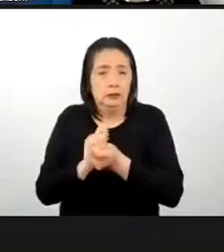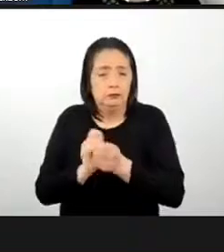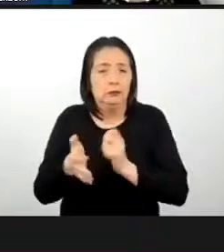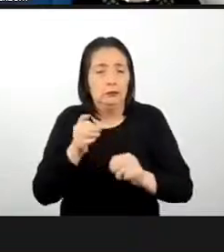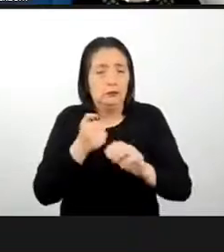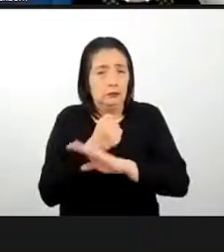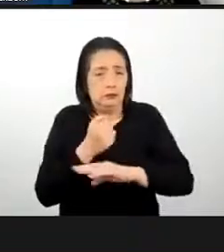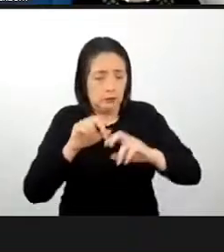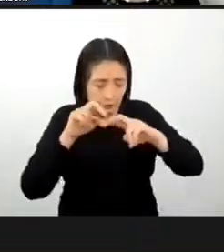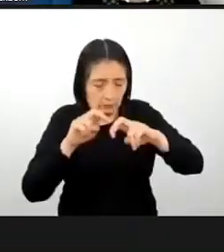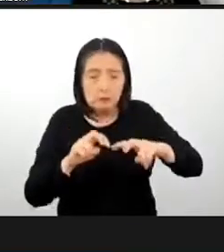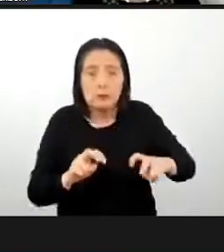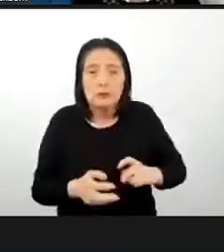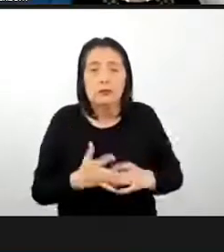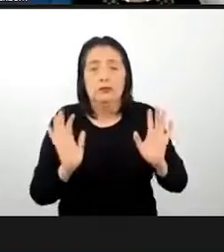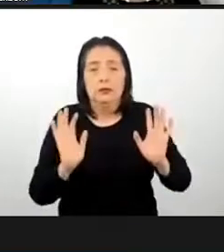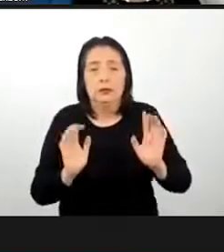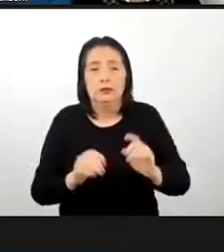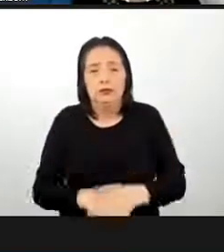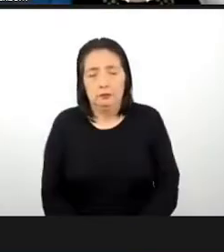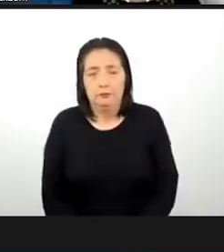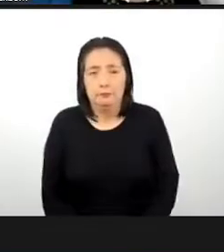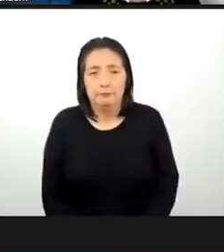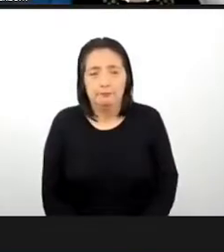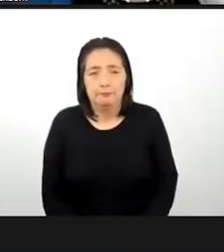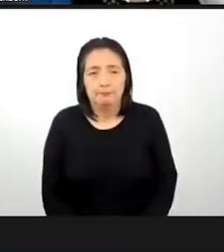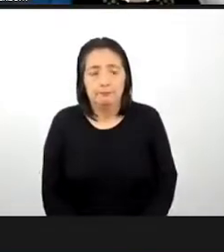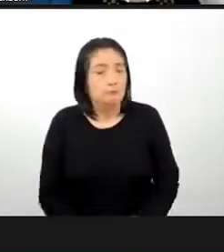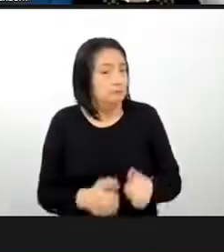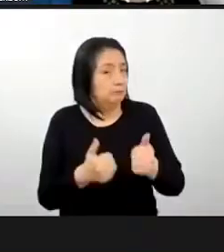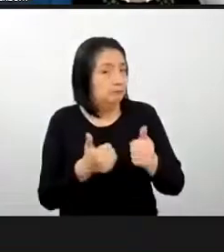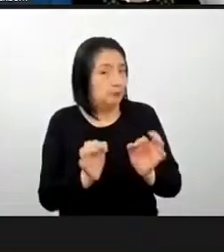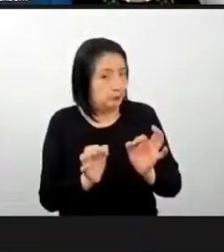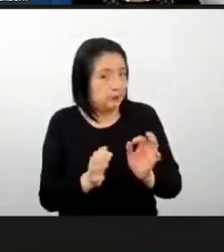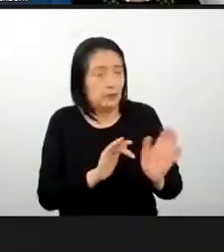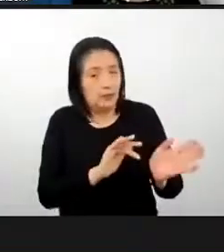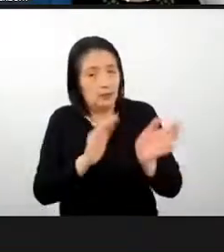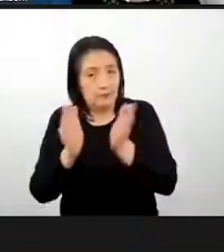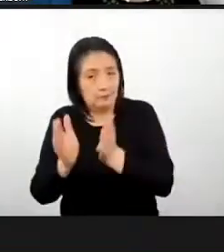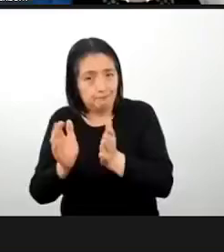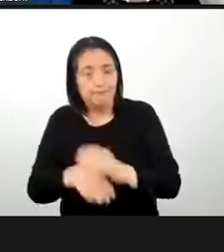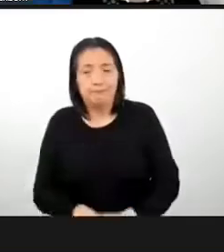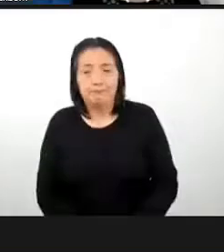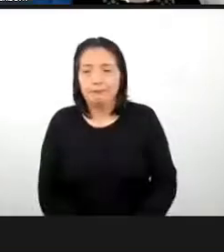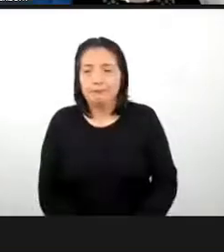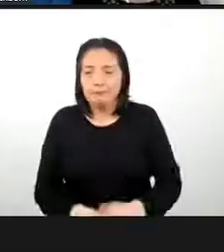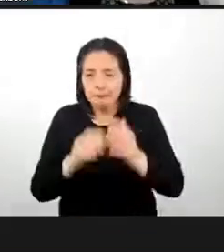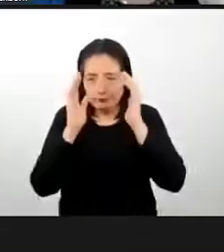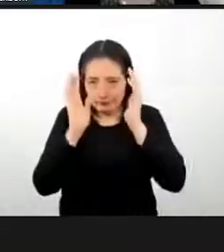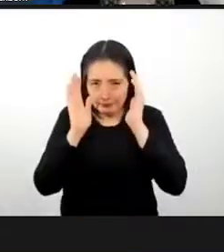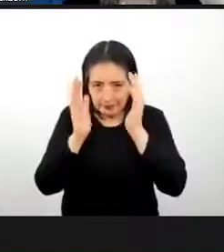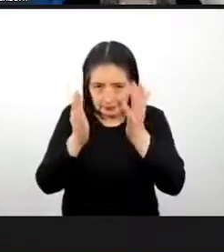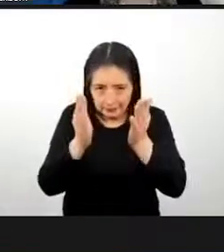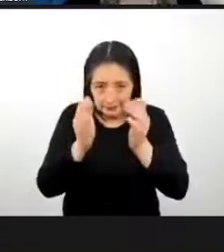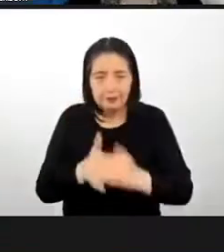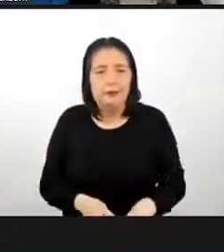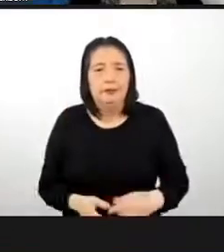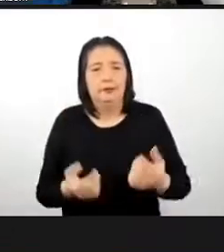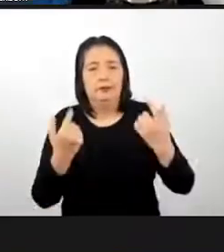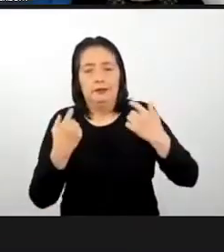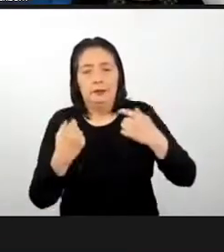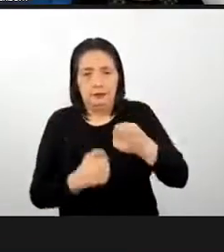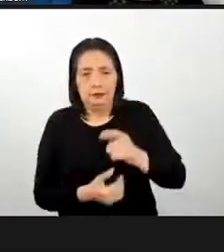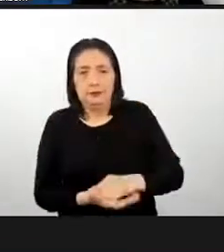base de investigaciones empíricas. Muy bien, pasamos ahora a escuchar a la doctora